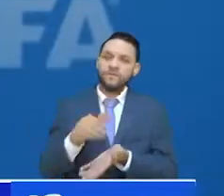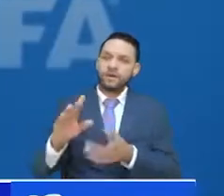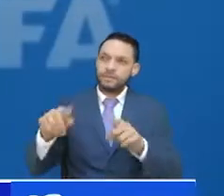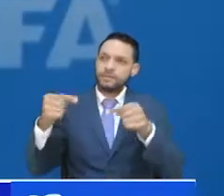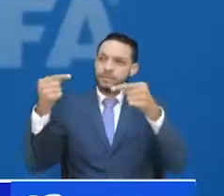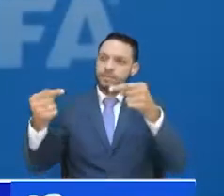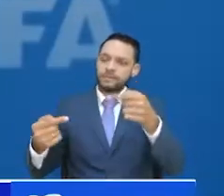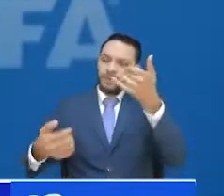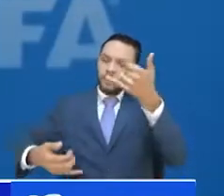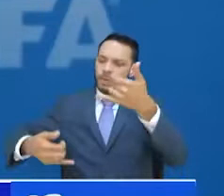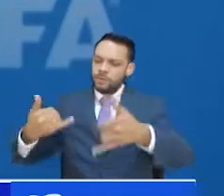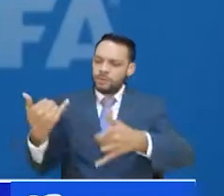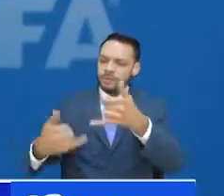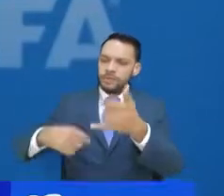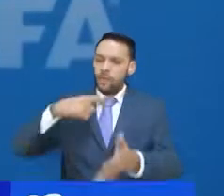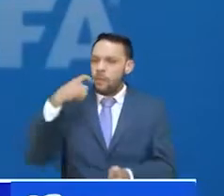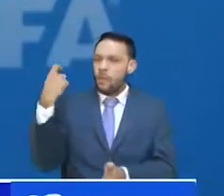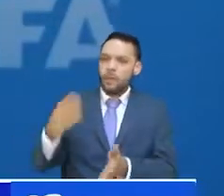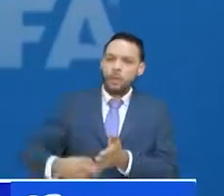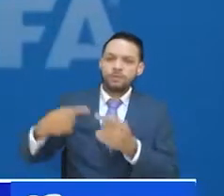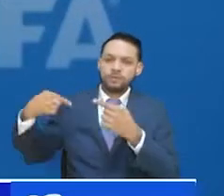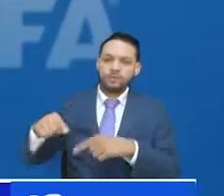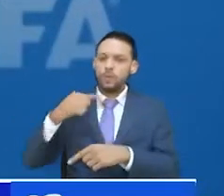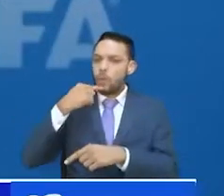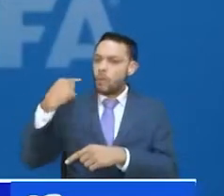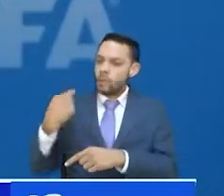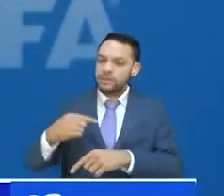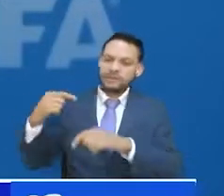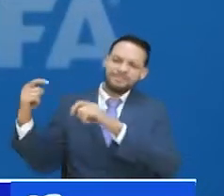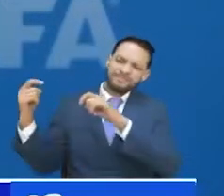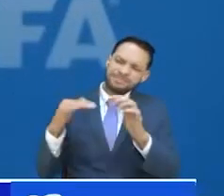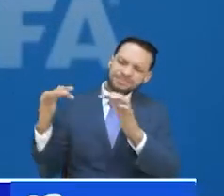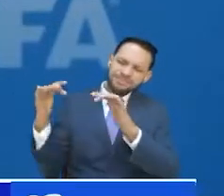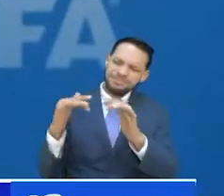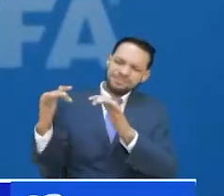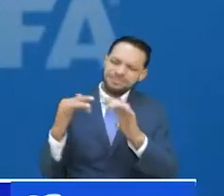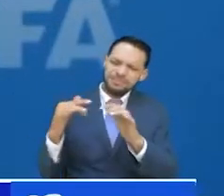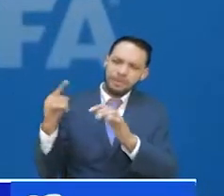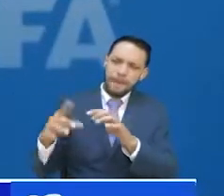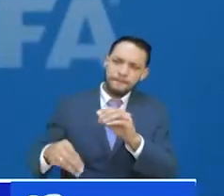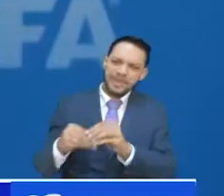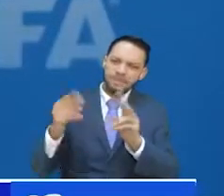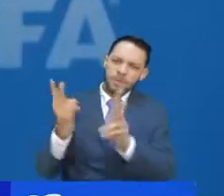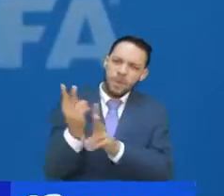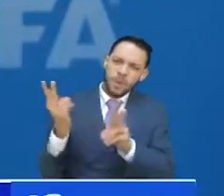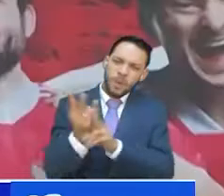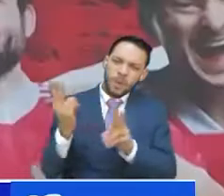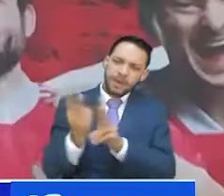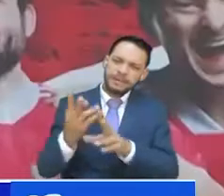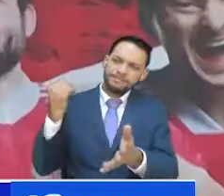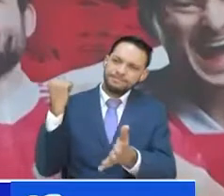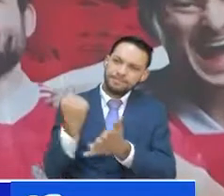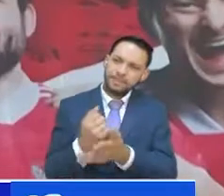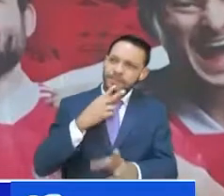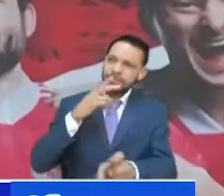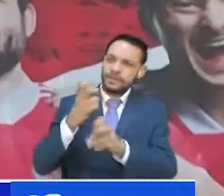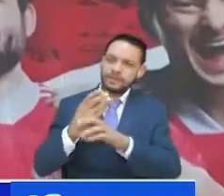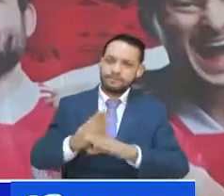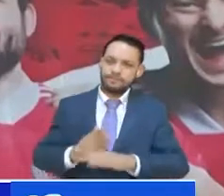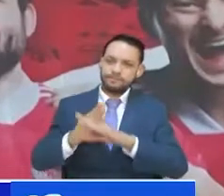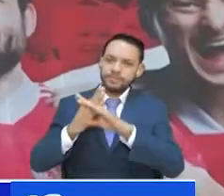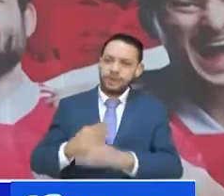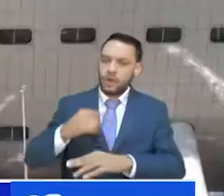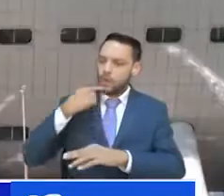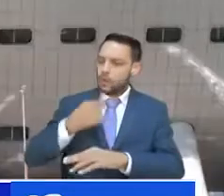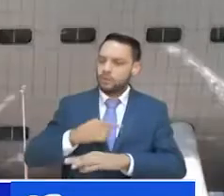FIFA condena también el uso de la fuerza por parte de Rusia en Ucrania y cualquier tipo de violencia para resolver conflictos. A todo lo anterior se suma